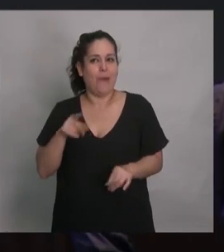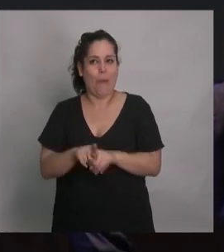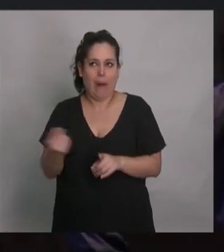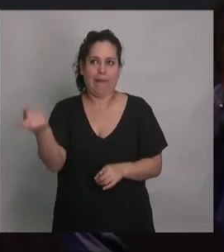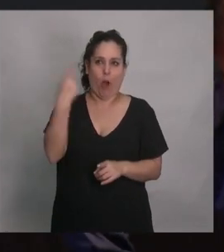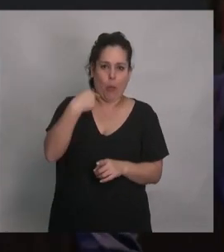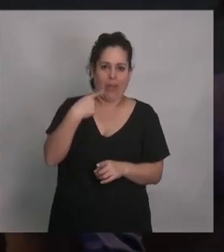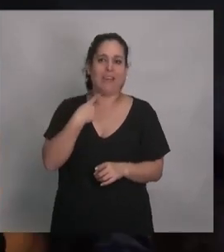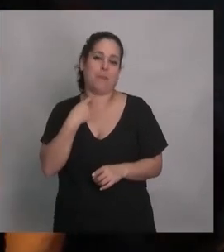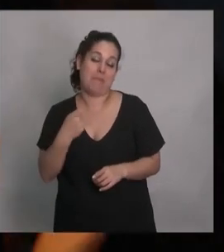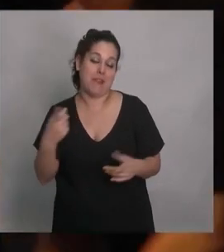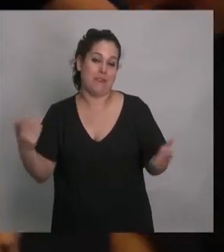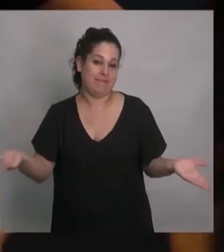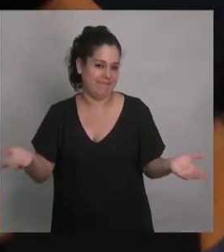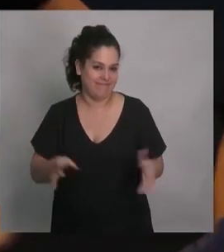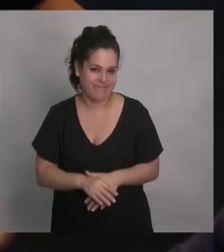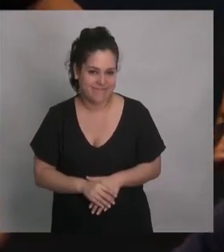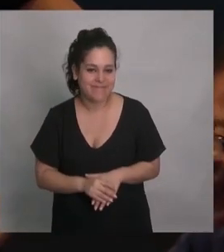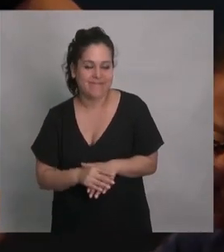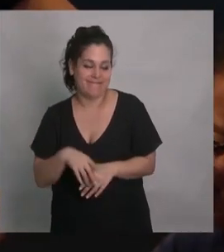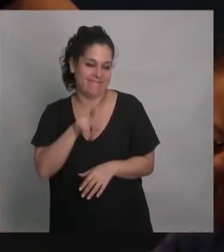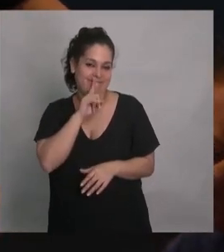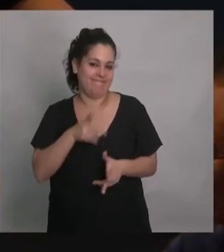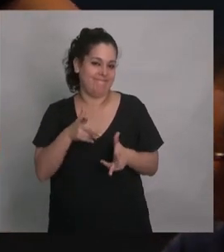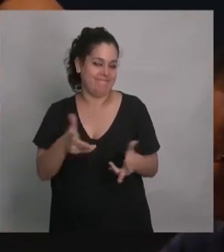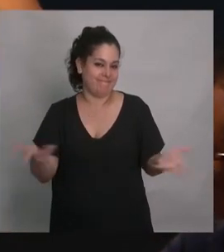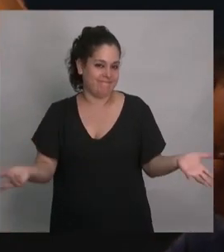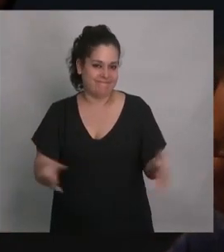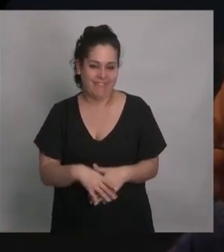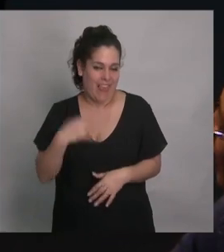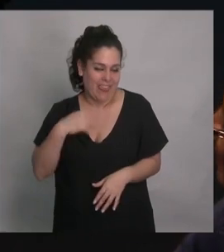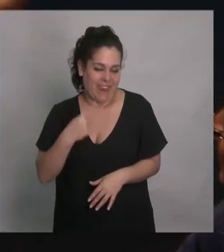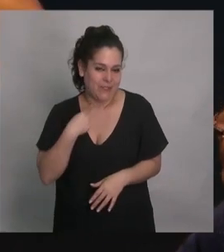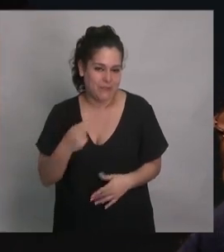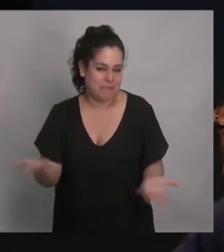Quería, yo estaba pensando,